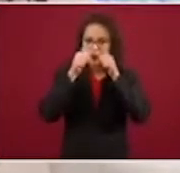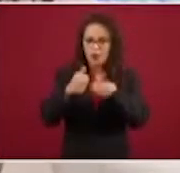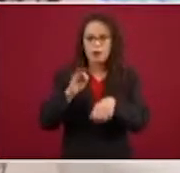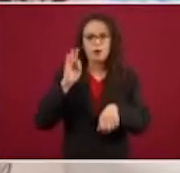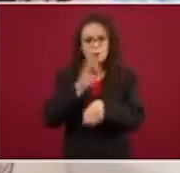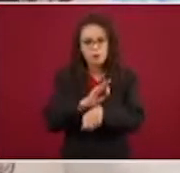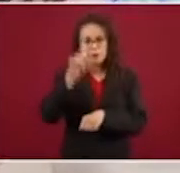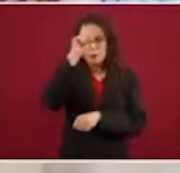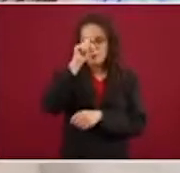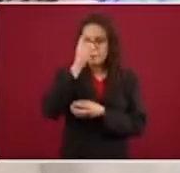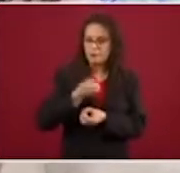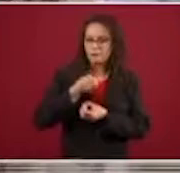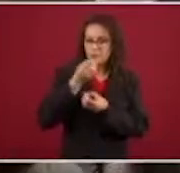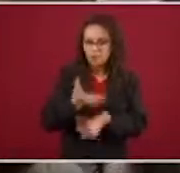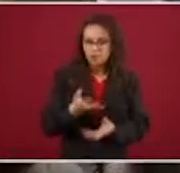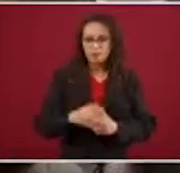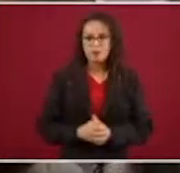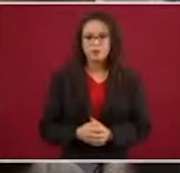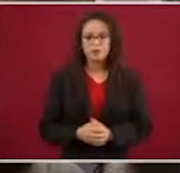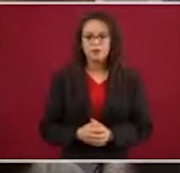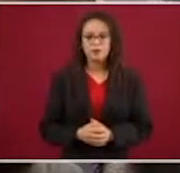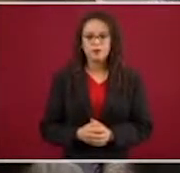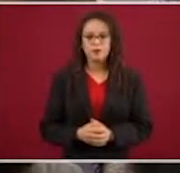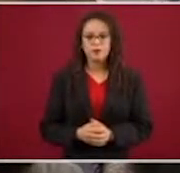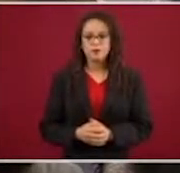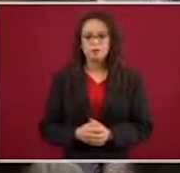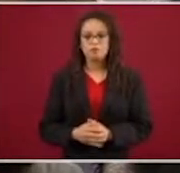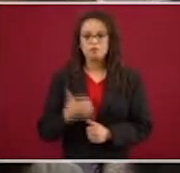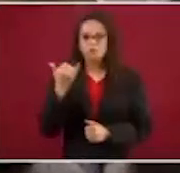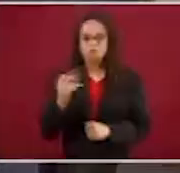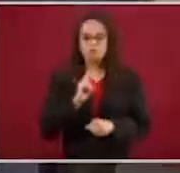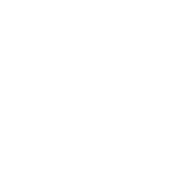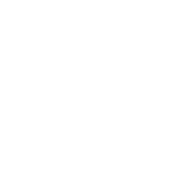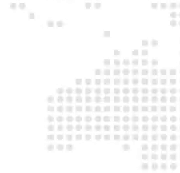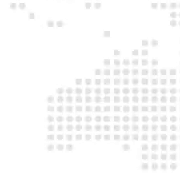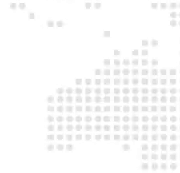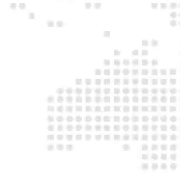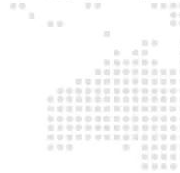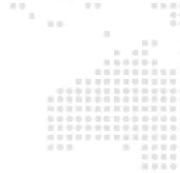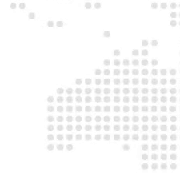orientación y digamos, seguimiento a los casos.